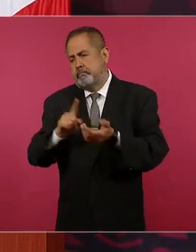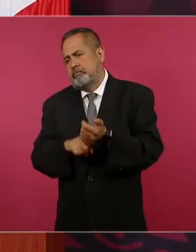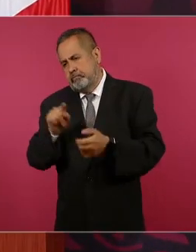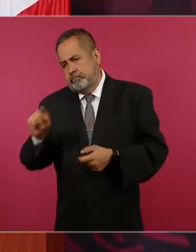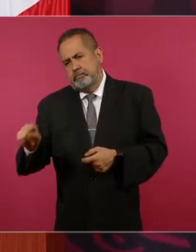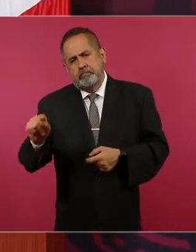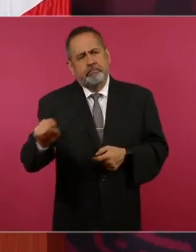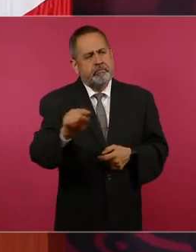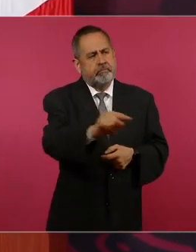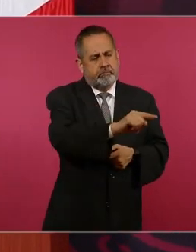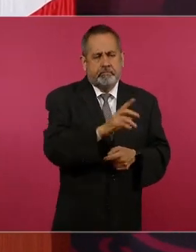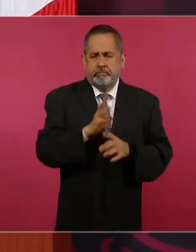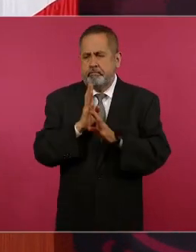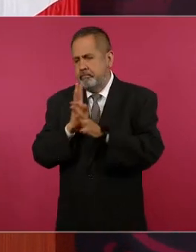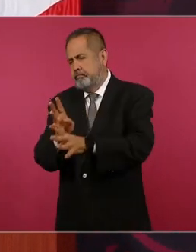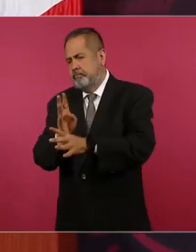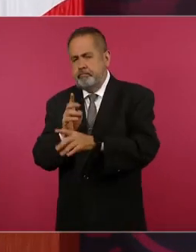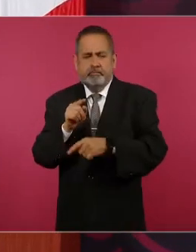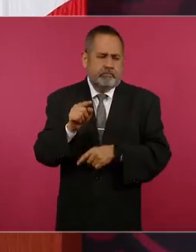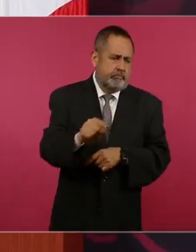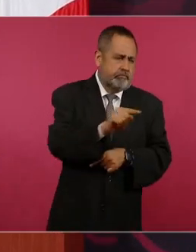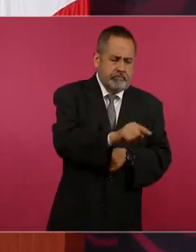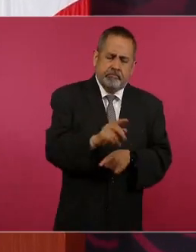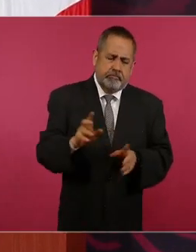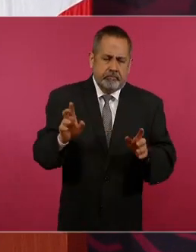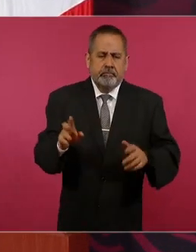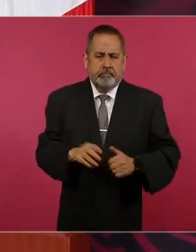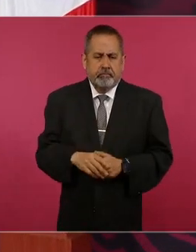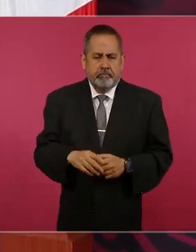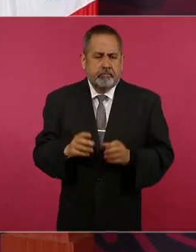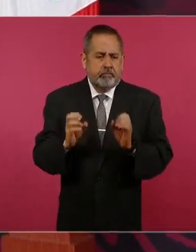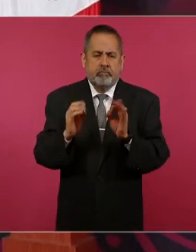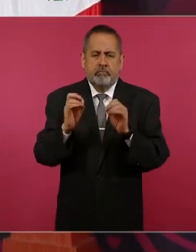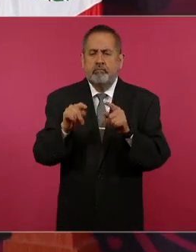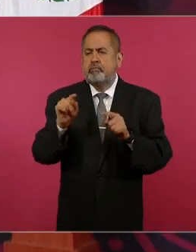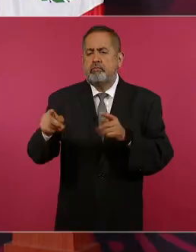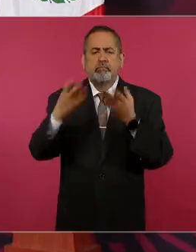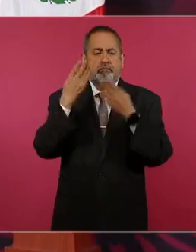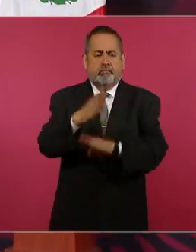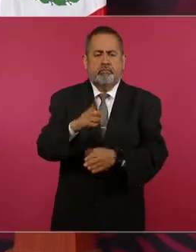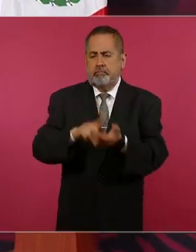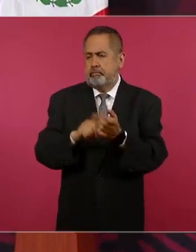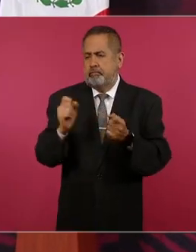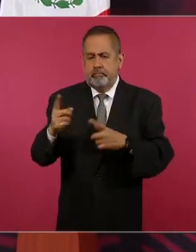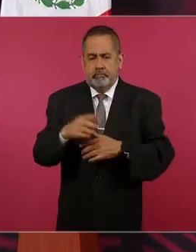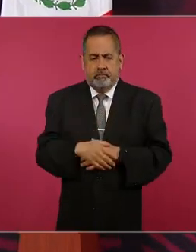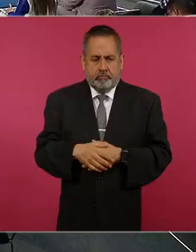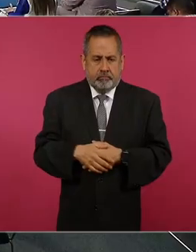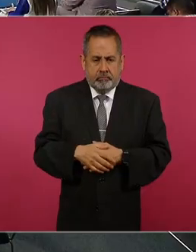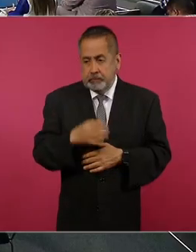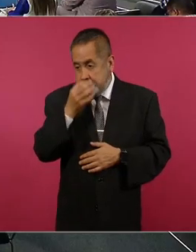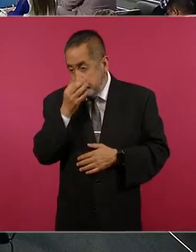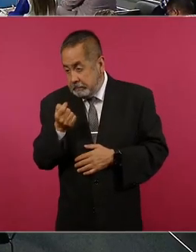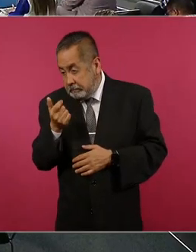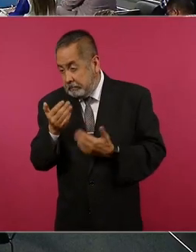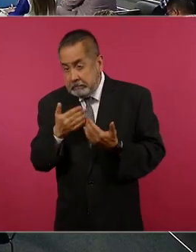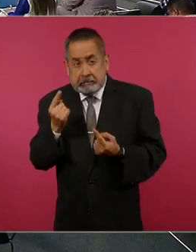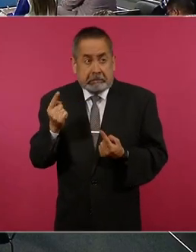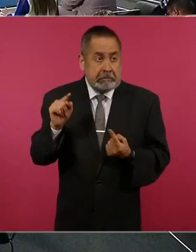sucursales, no son pocas,